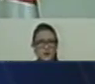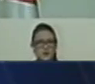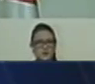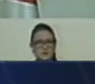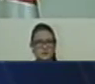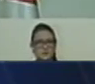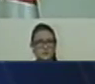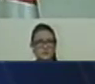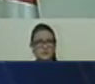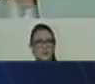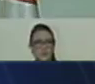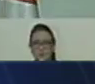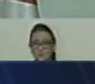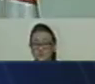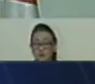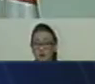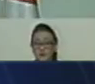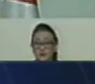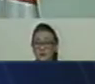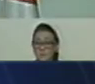punteando las encuestas, todas las encuestas.